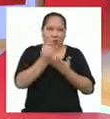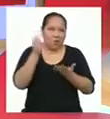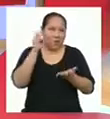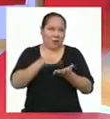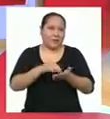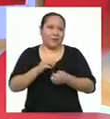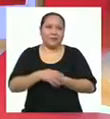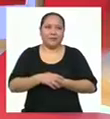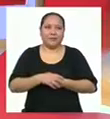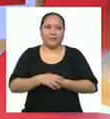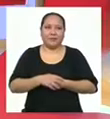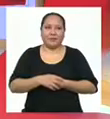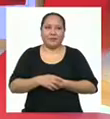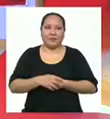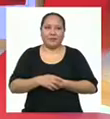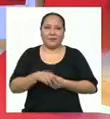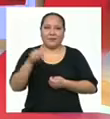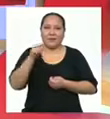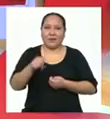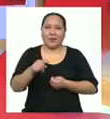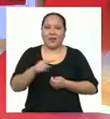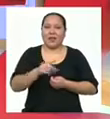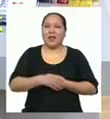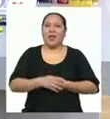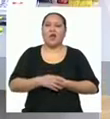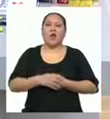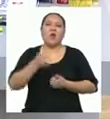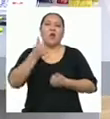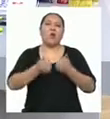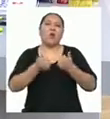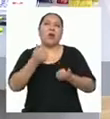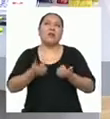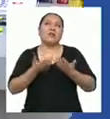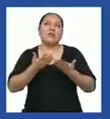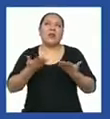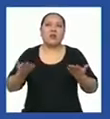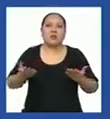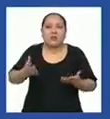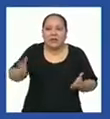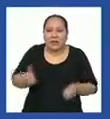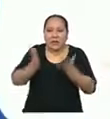entonces. El de factores que impulsaron a la gastronomía peruana.